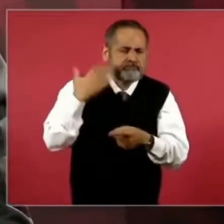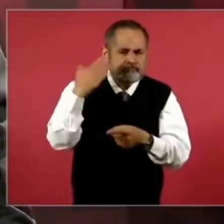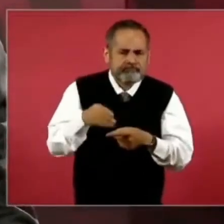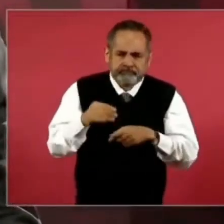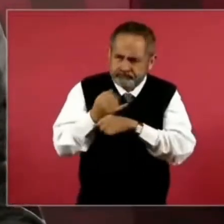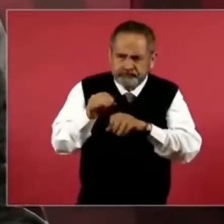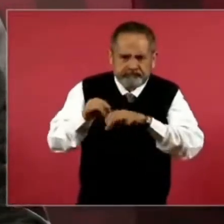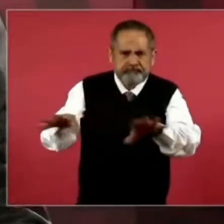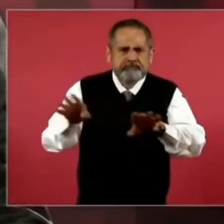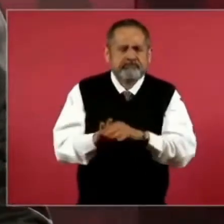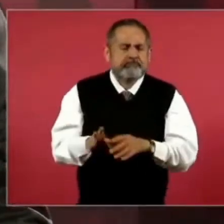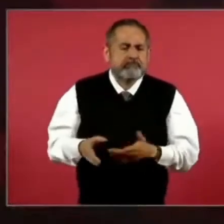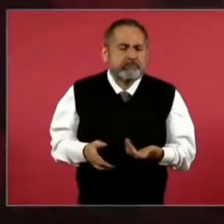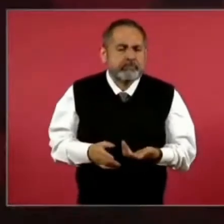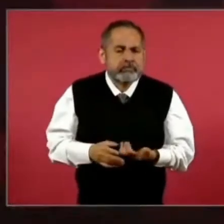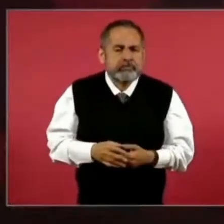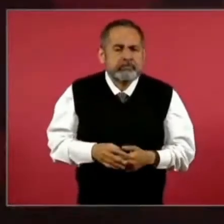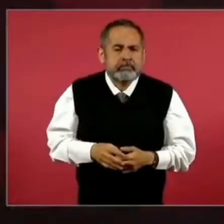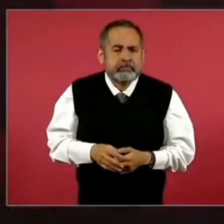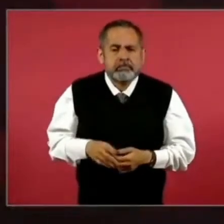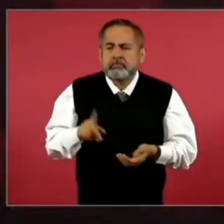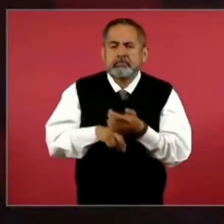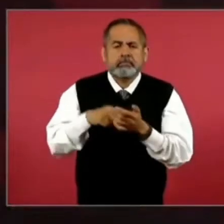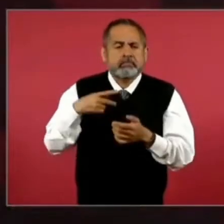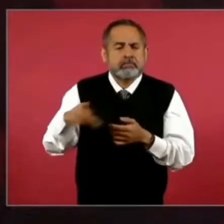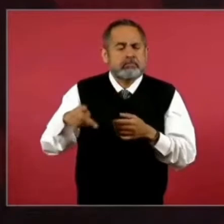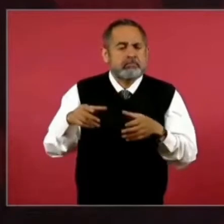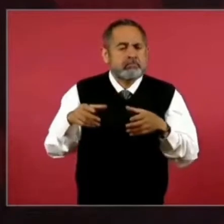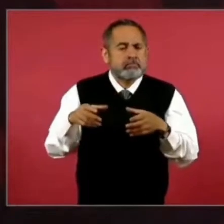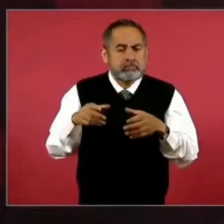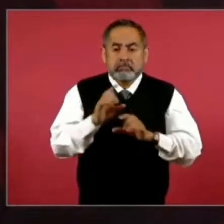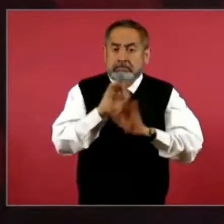a estar informado. Además, es un asunto delicado